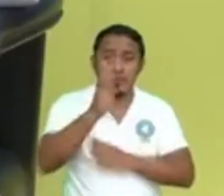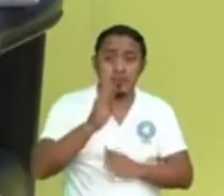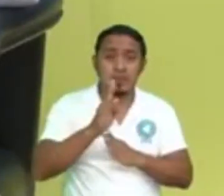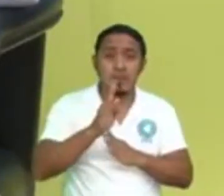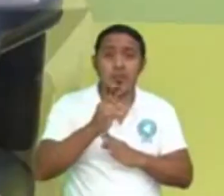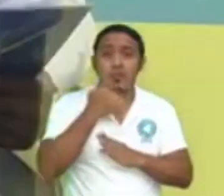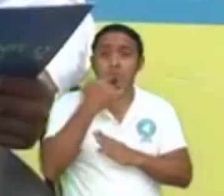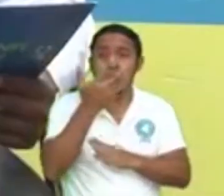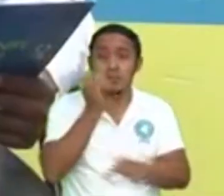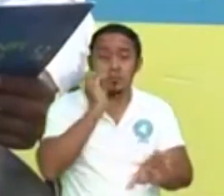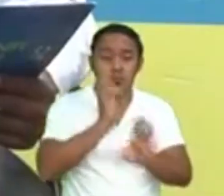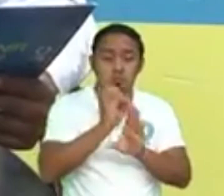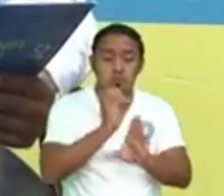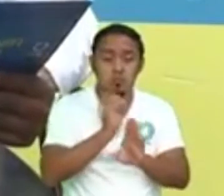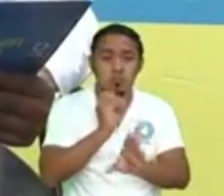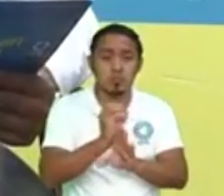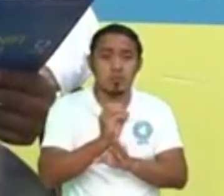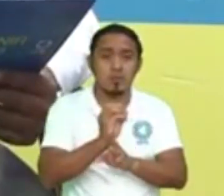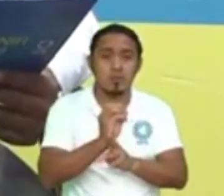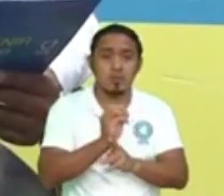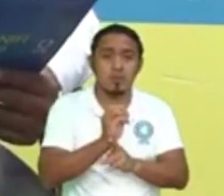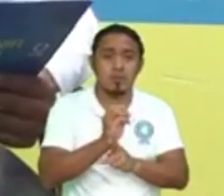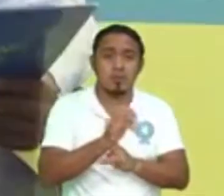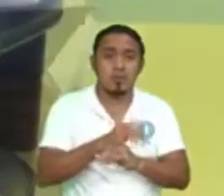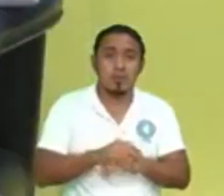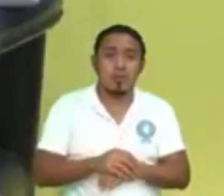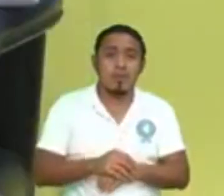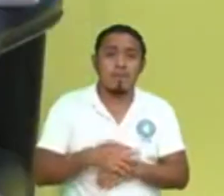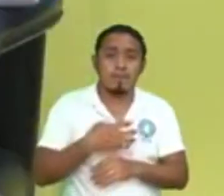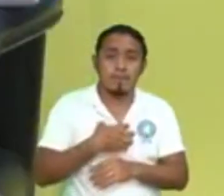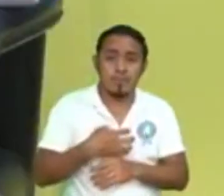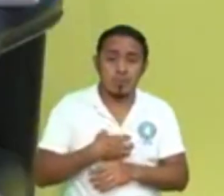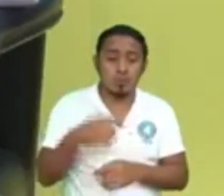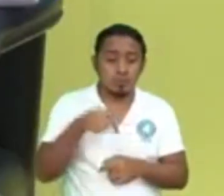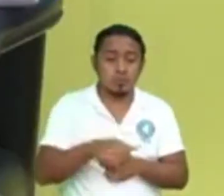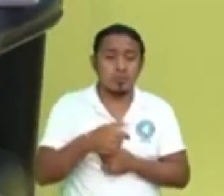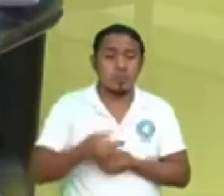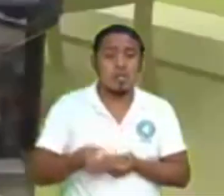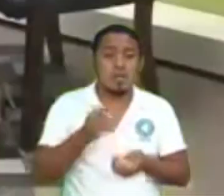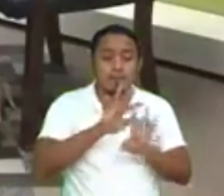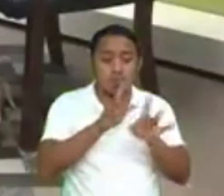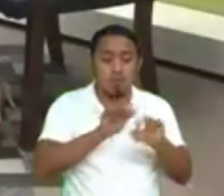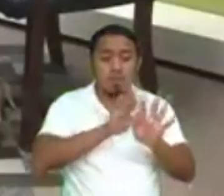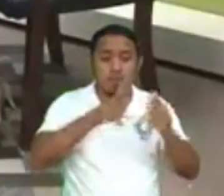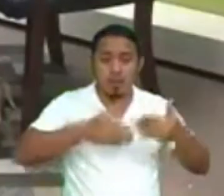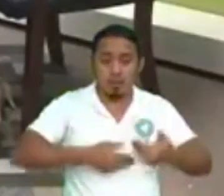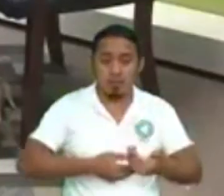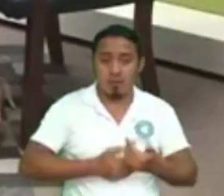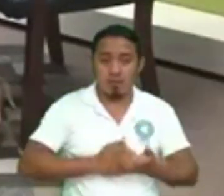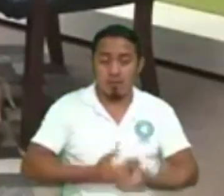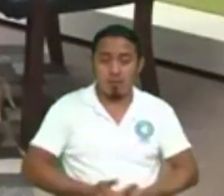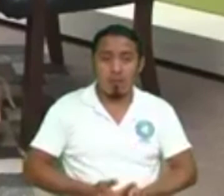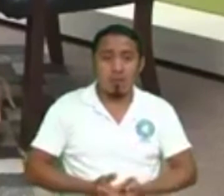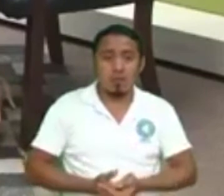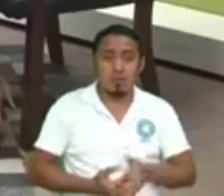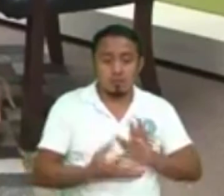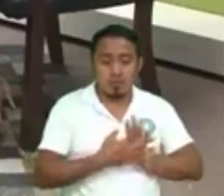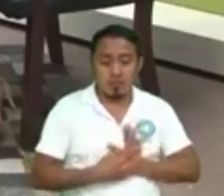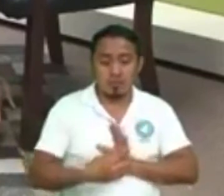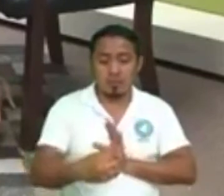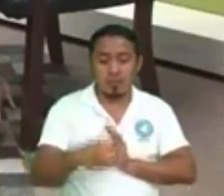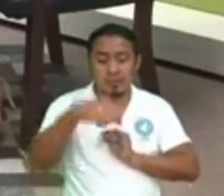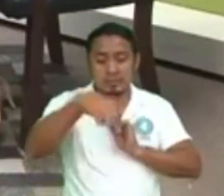del trastorno del espectro alcohólico fetal, que es parte de lo que estábamos hablando, pero no habíamos mencionado ese